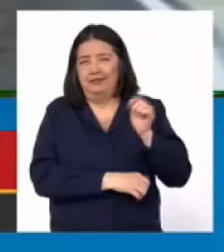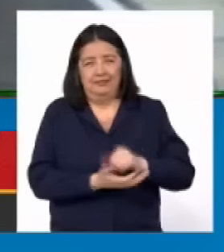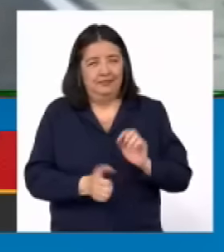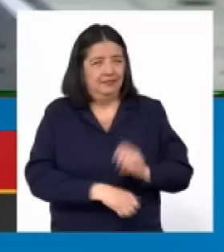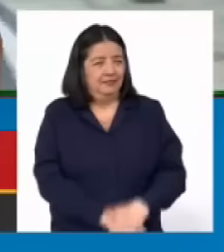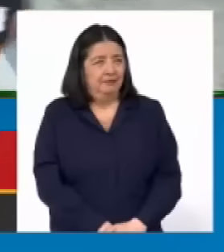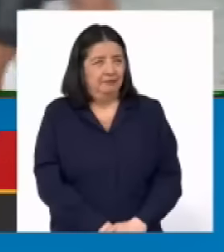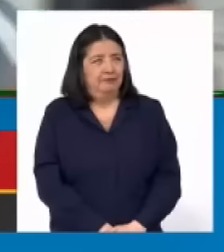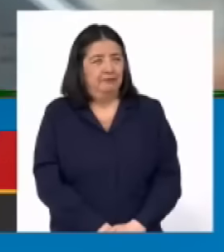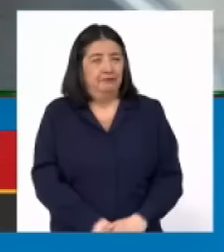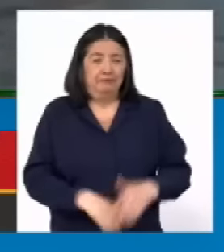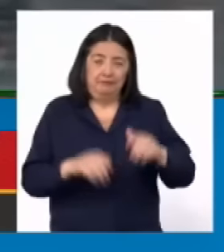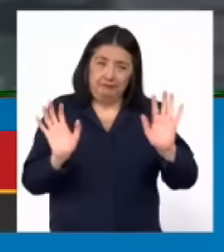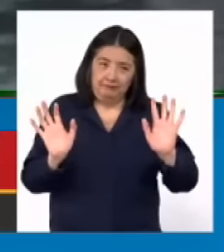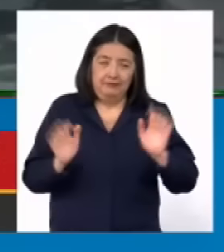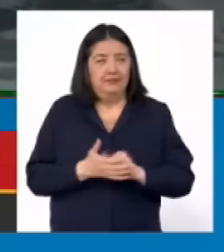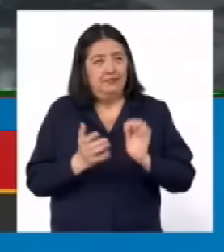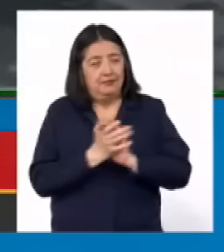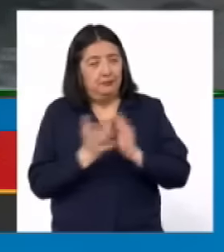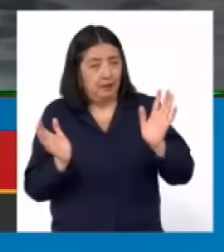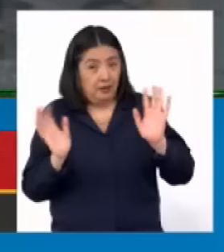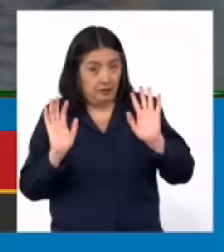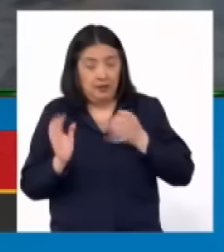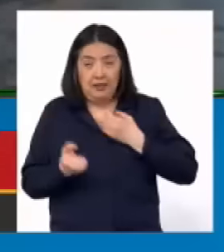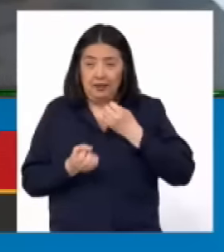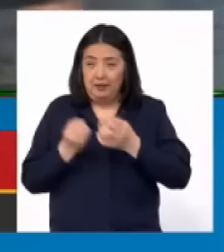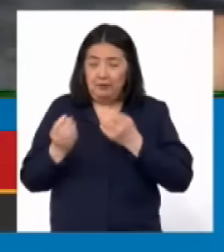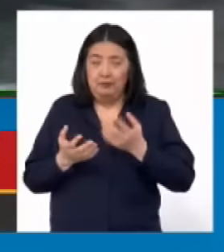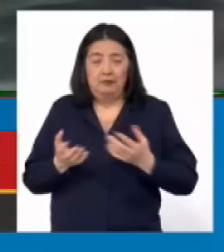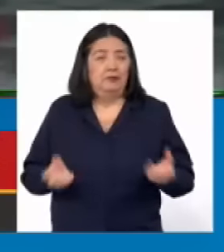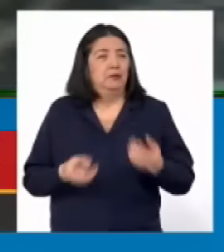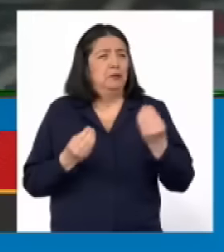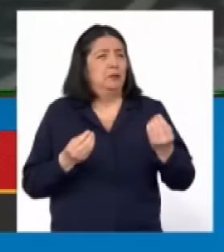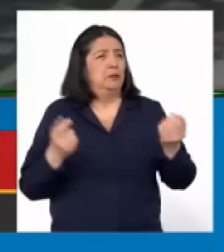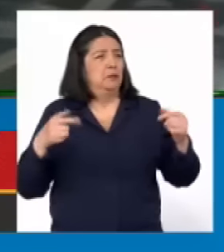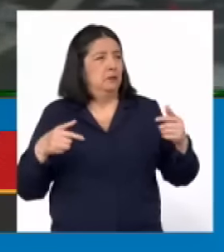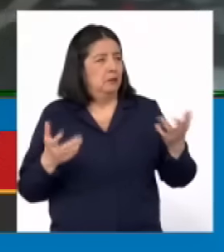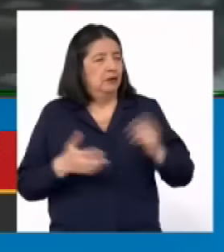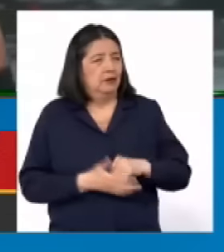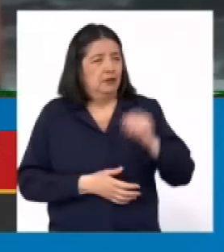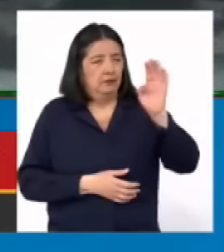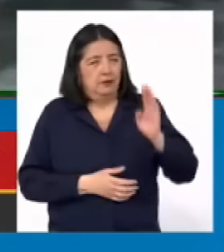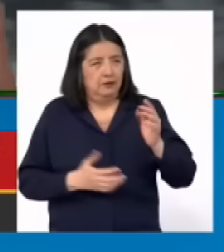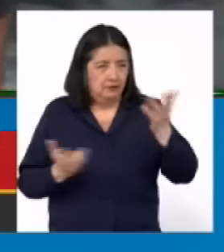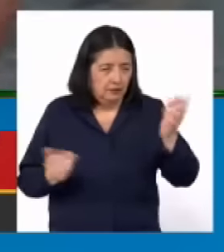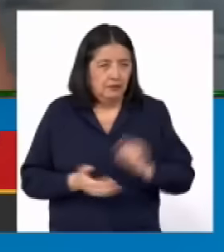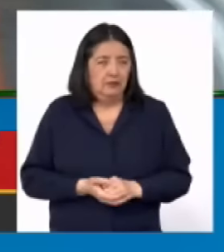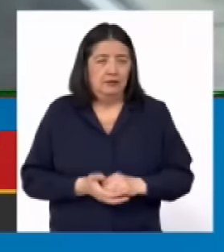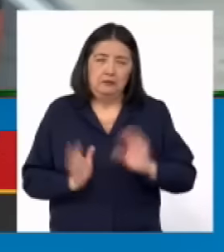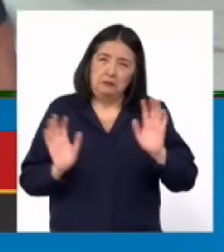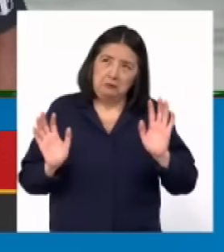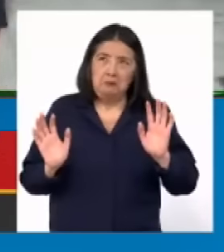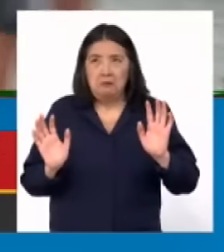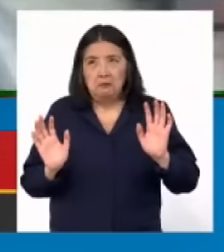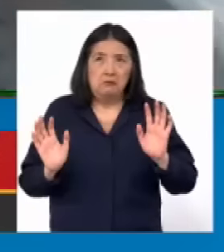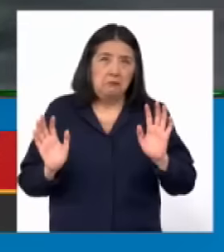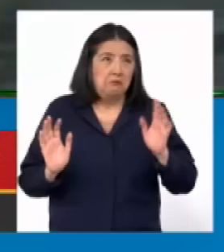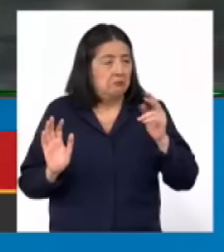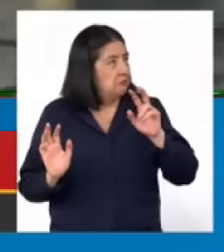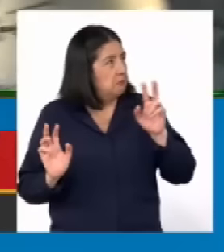Ese es el culpable. Con esos amigos. Bueno, ¿qué les parece si les cuento un poquito cómo está en este momento Brasilia? Sí, está bien. No parece